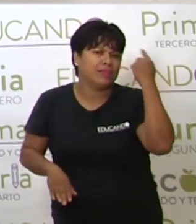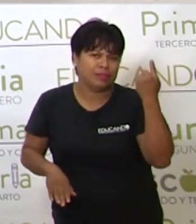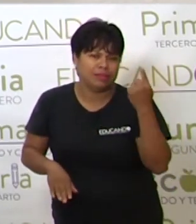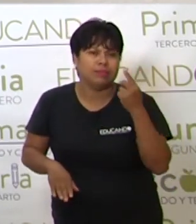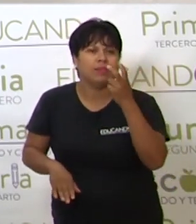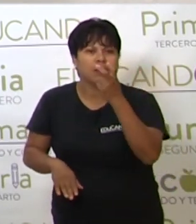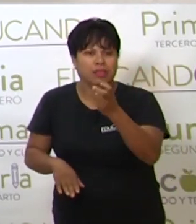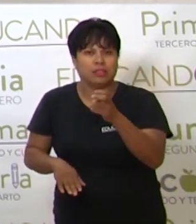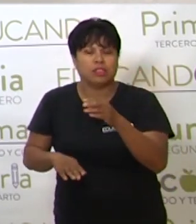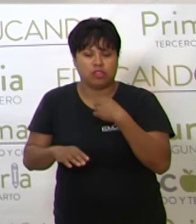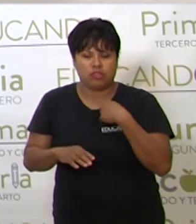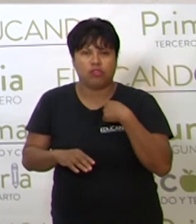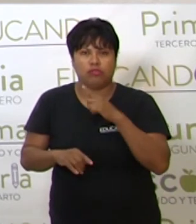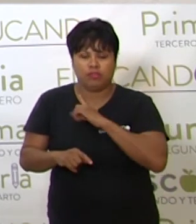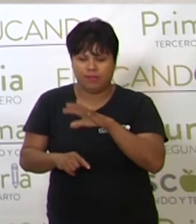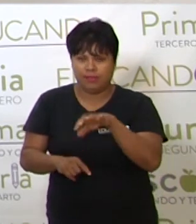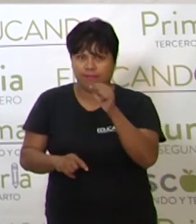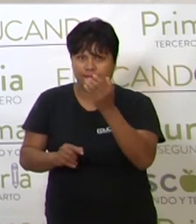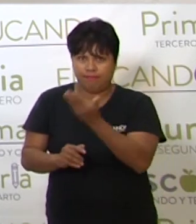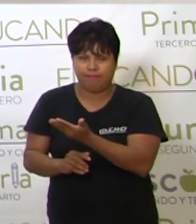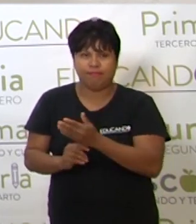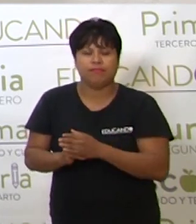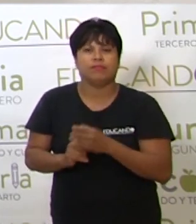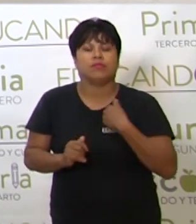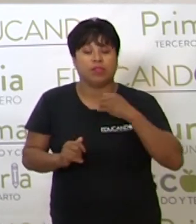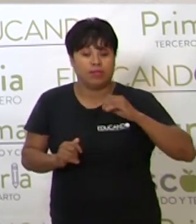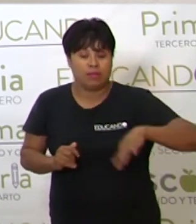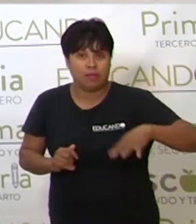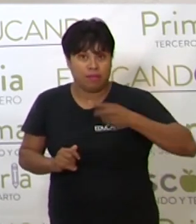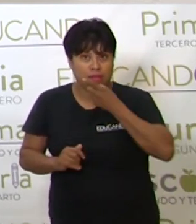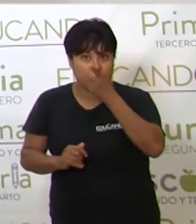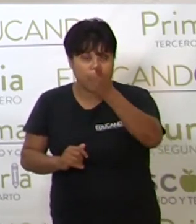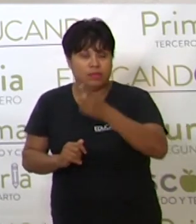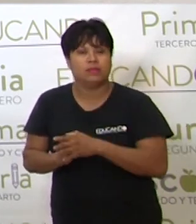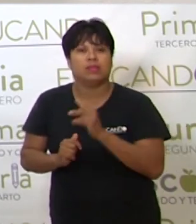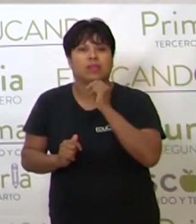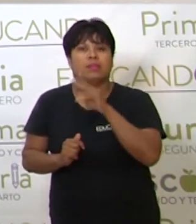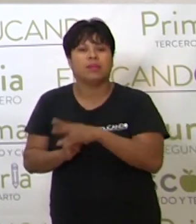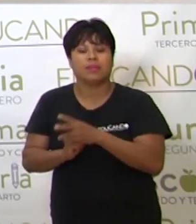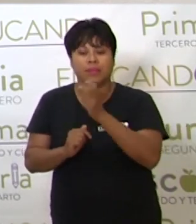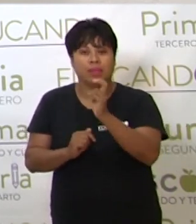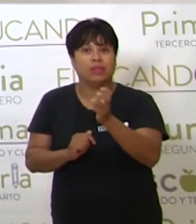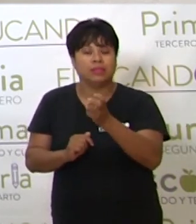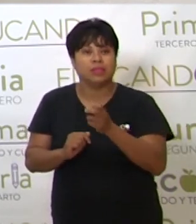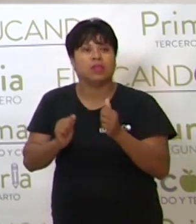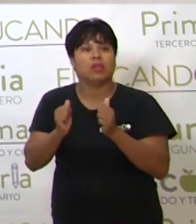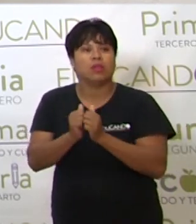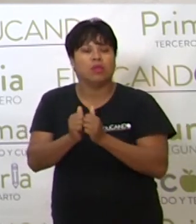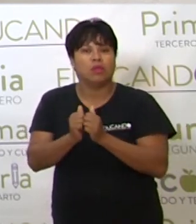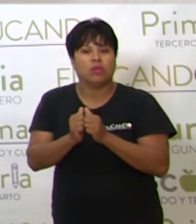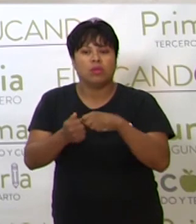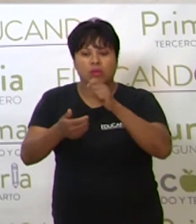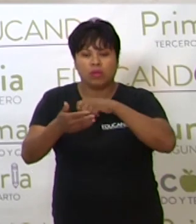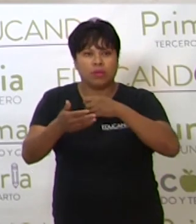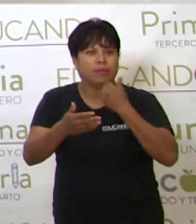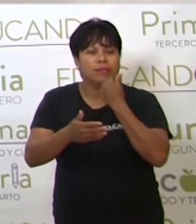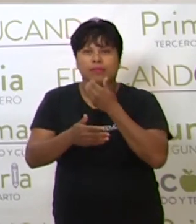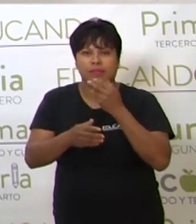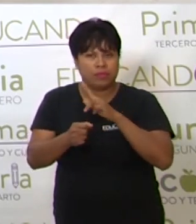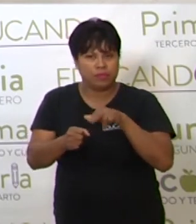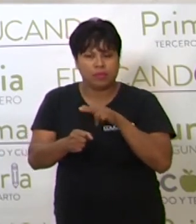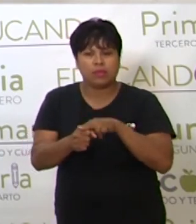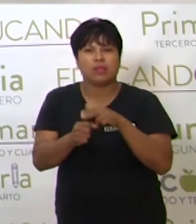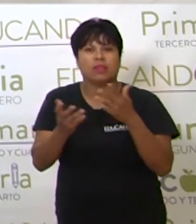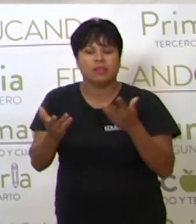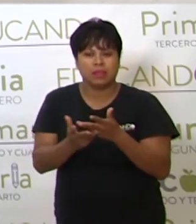esta esta parte lo voy a tomar acá ya les había dicho también que esto con un algoritmo convencional se hace